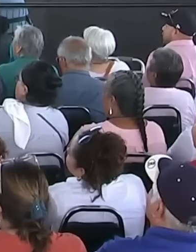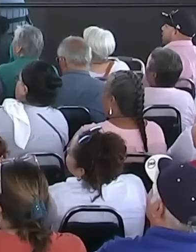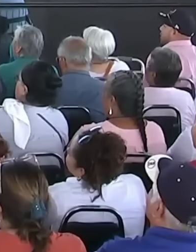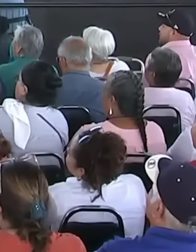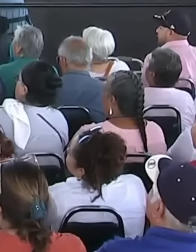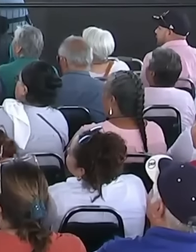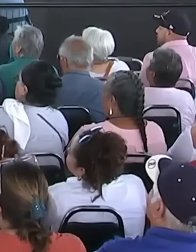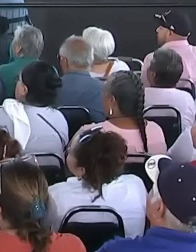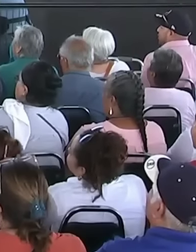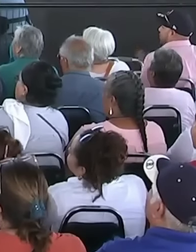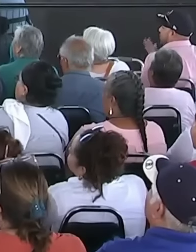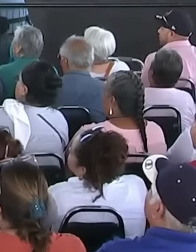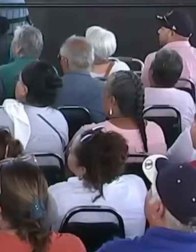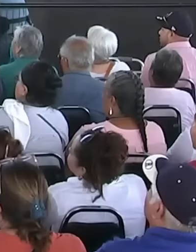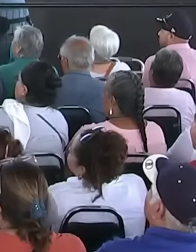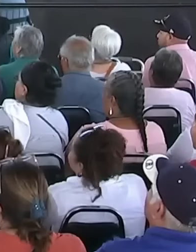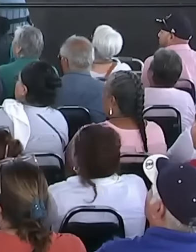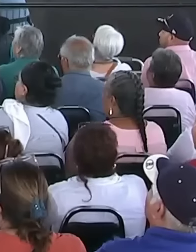Amigas, amigos